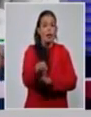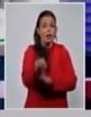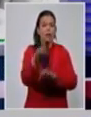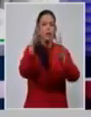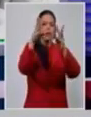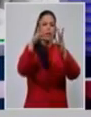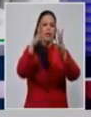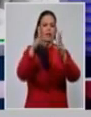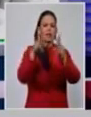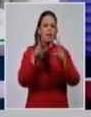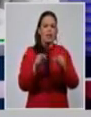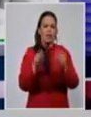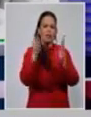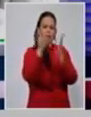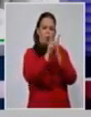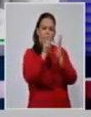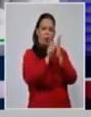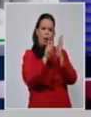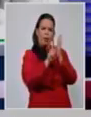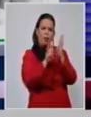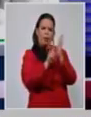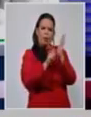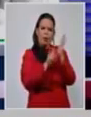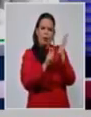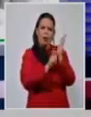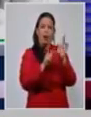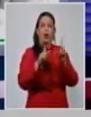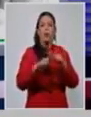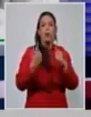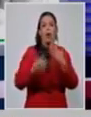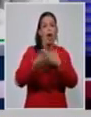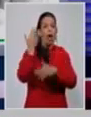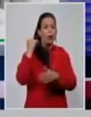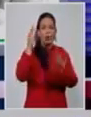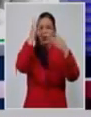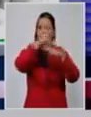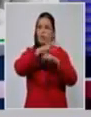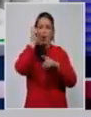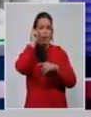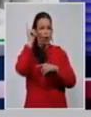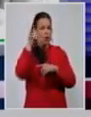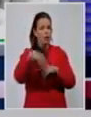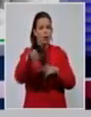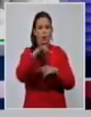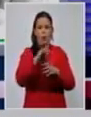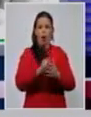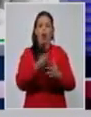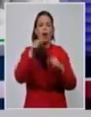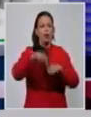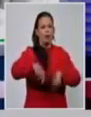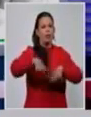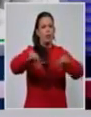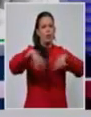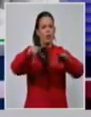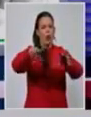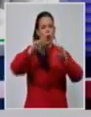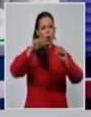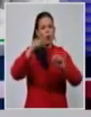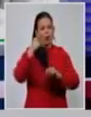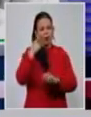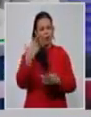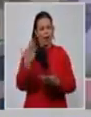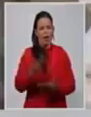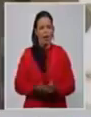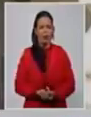estadística en las últimas jornadas sin una experiencia anterior parecida de esta magnitud. Adelante, colega, muy buenos días para ti,